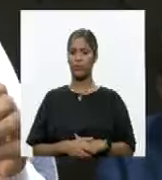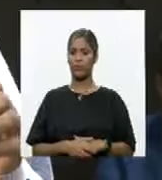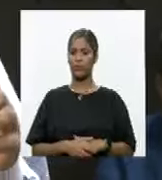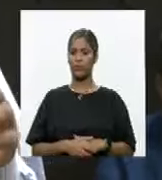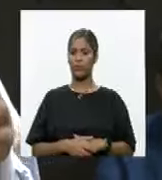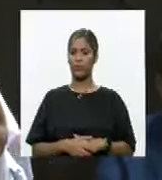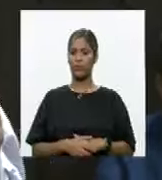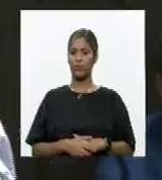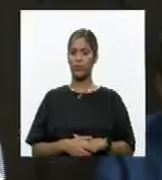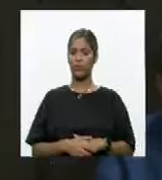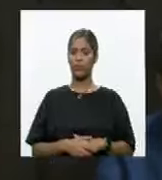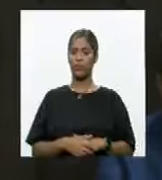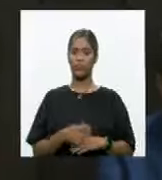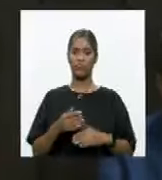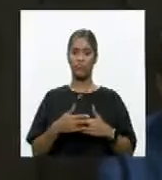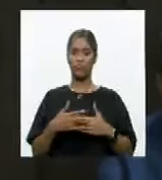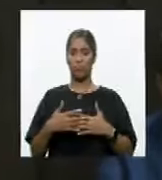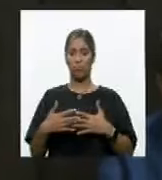Cuando eso duró